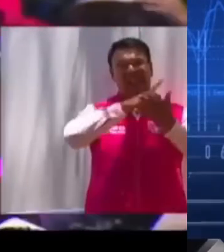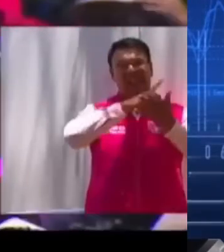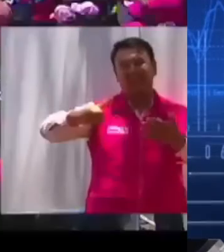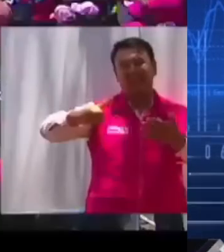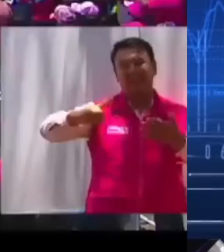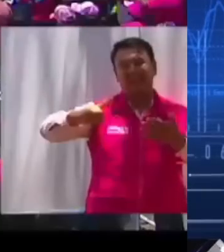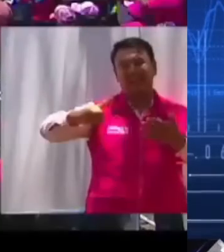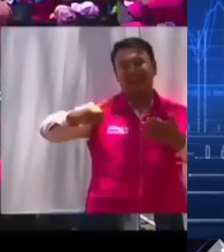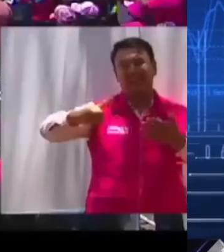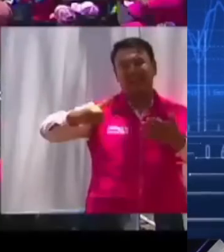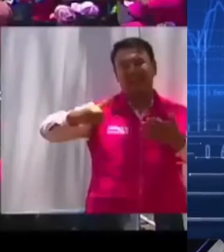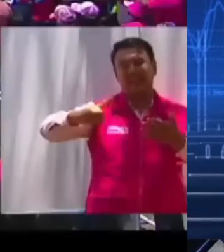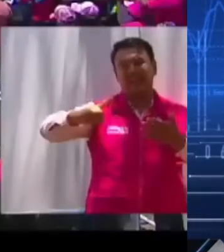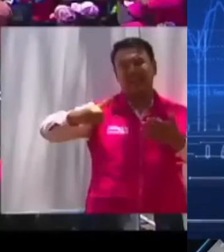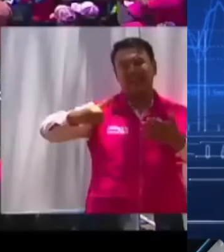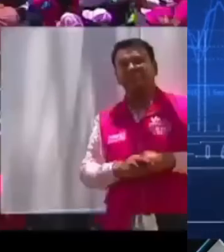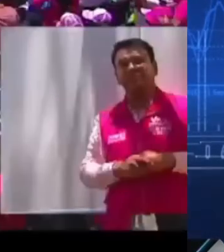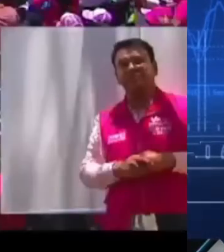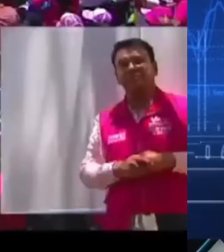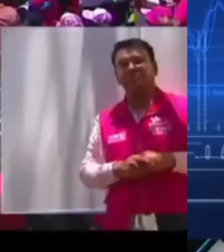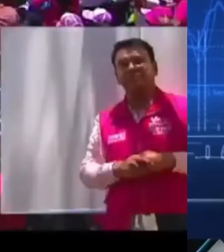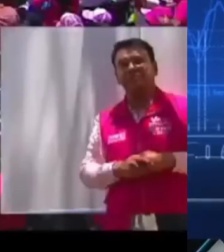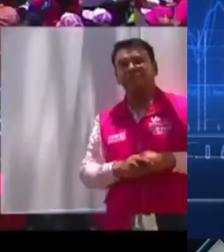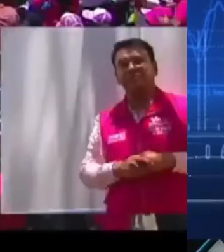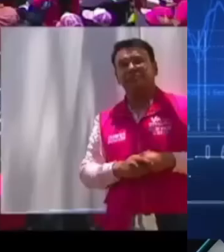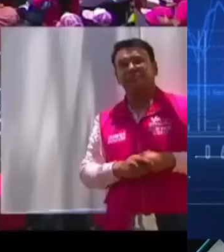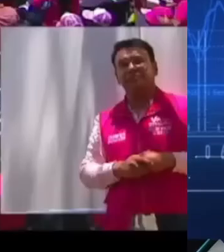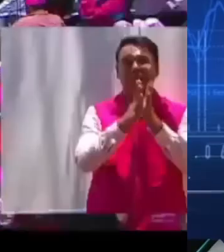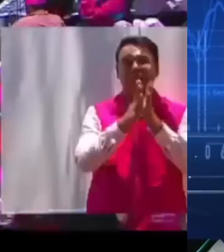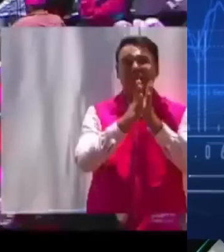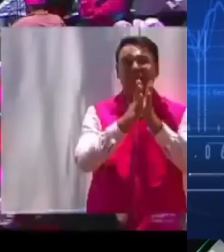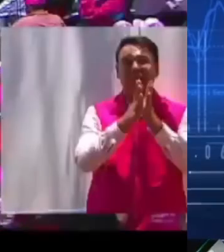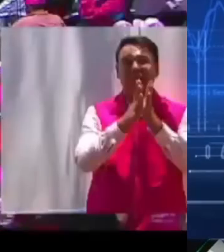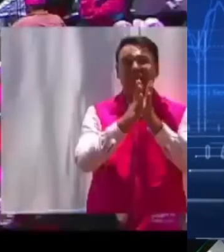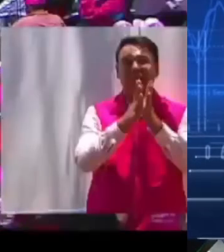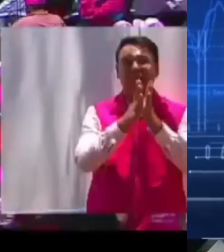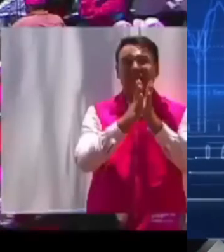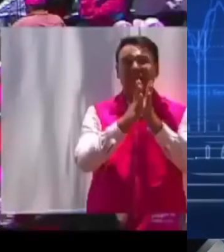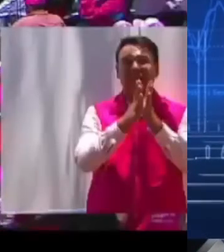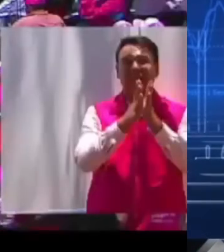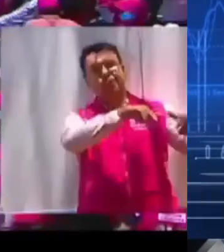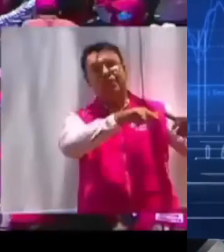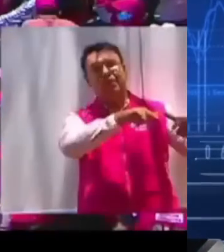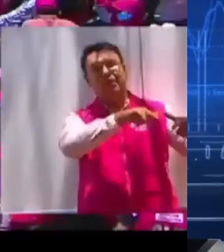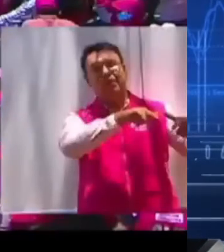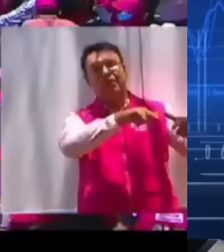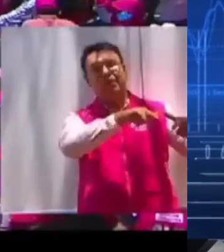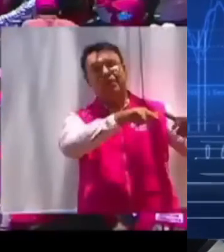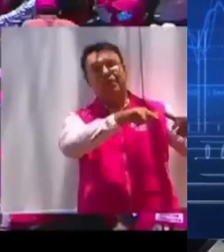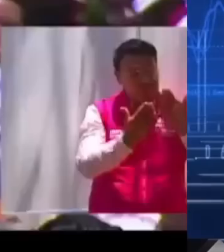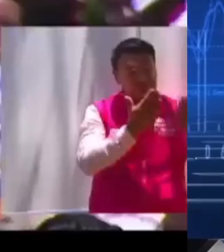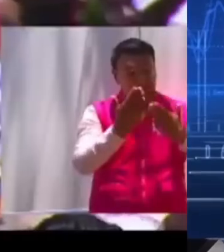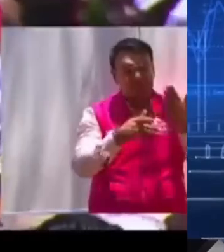poder más grande que la participación ciudadana libre informada y con causa Así es que